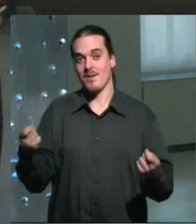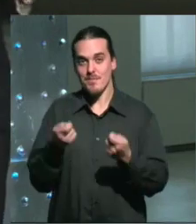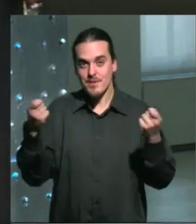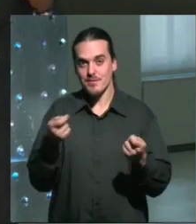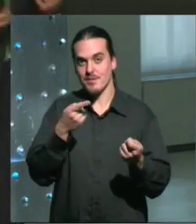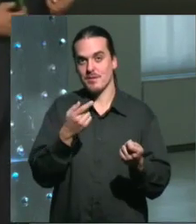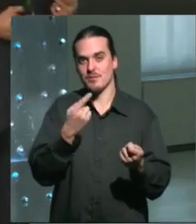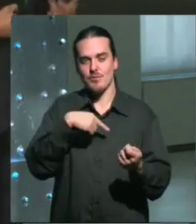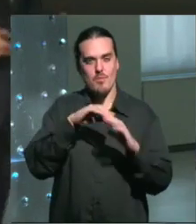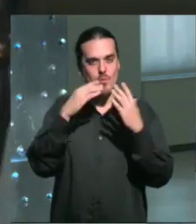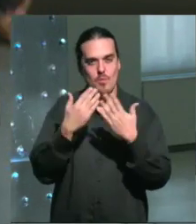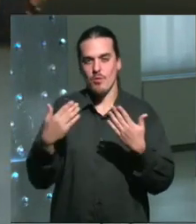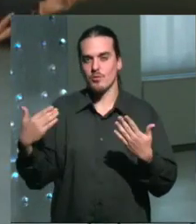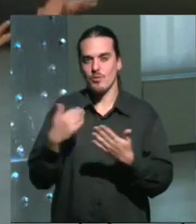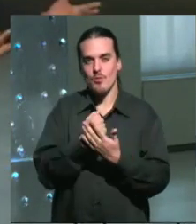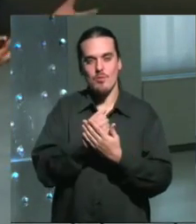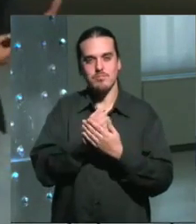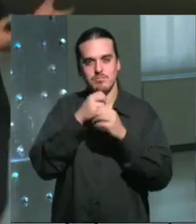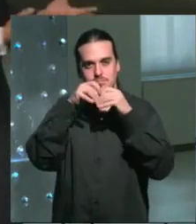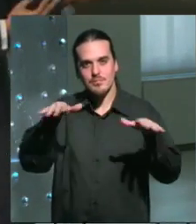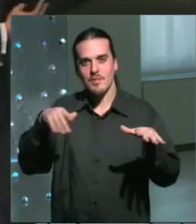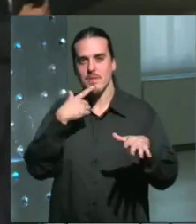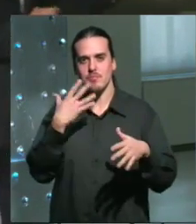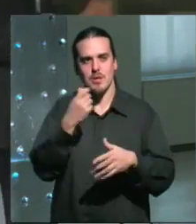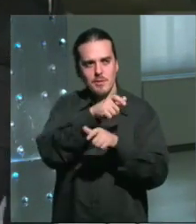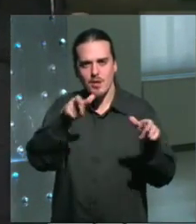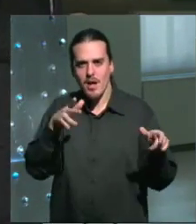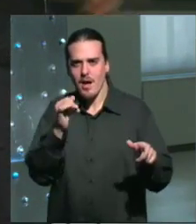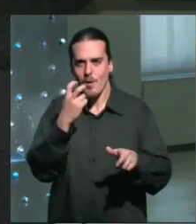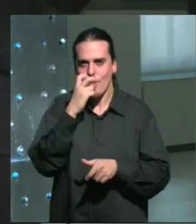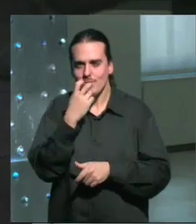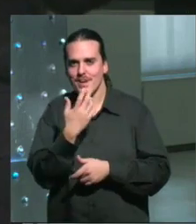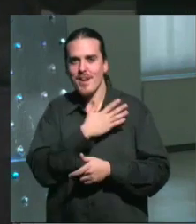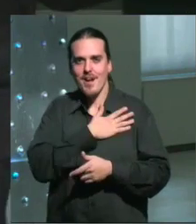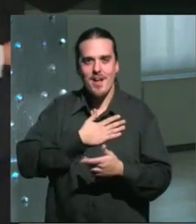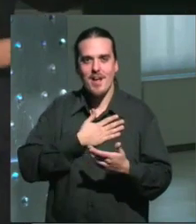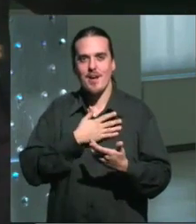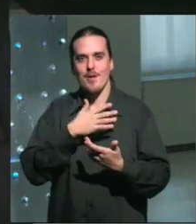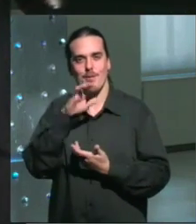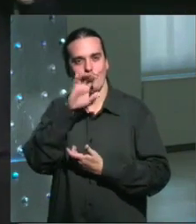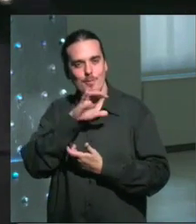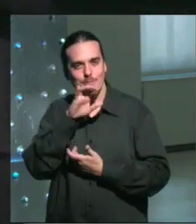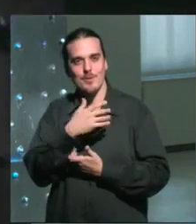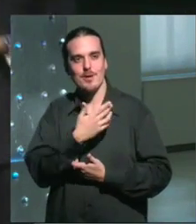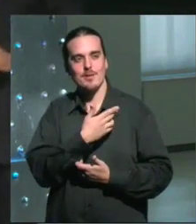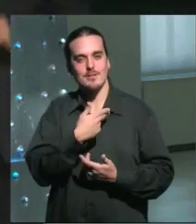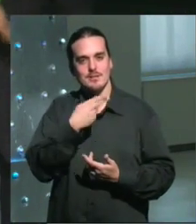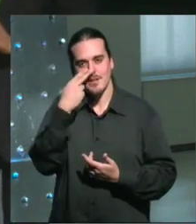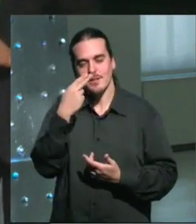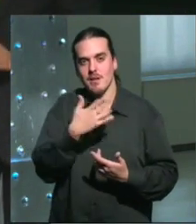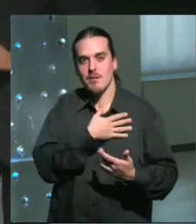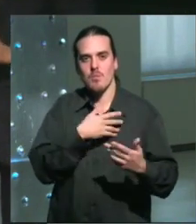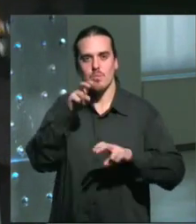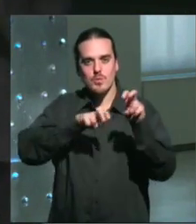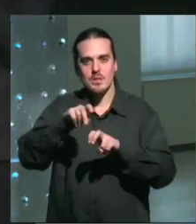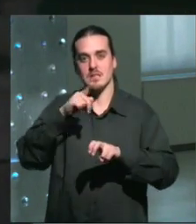con curiosidad, les gusta ser líderes de opinión, tener la información antes que nadie. Les dijimos, todas aquellas personas que estén en nuestras bases de datos recibirán la